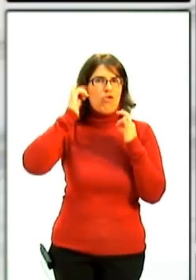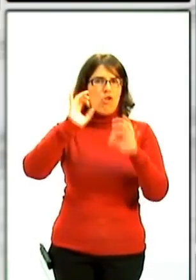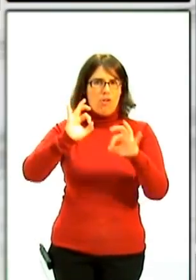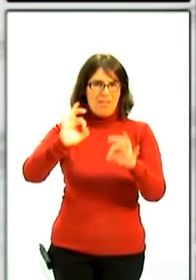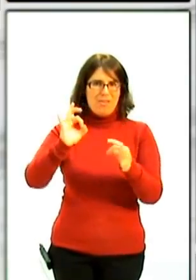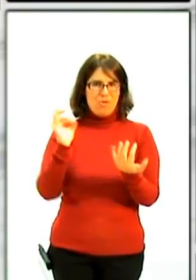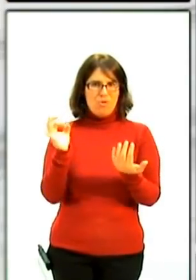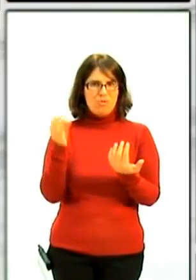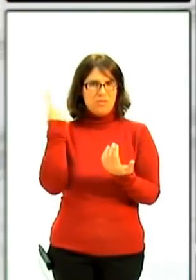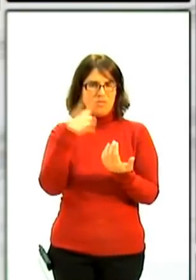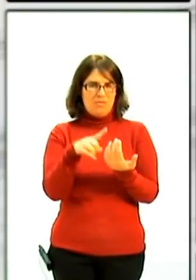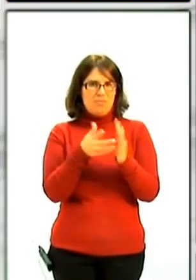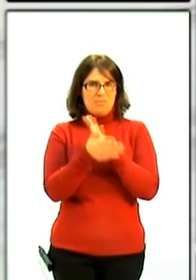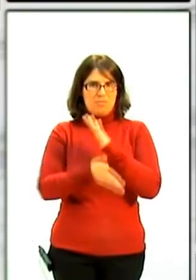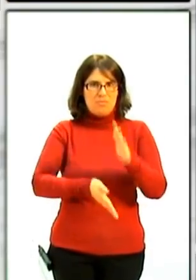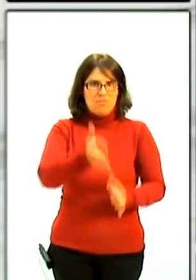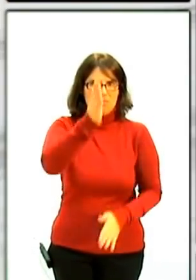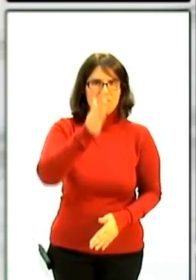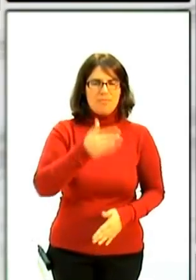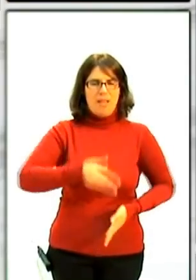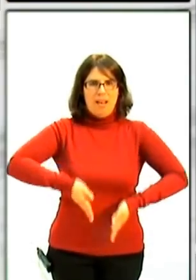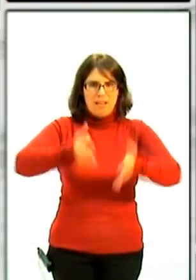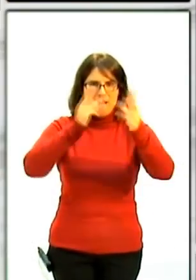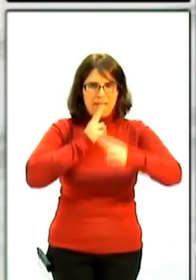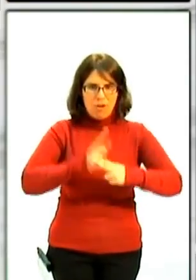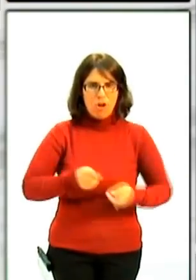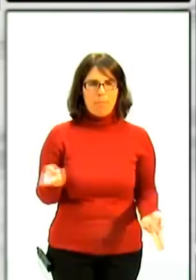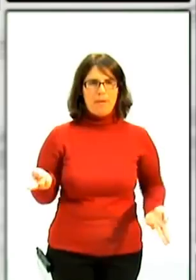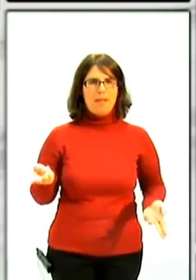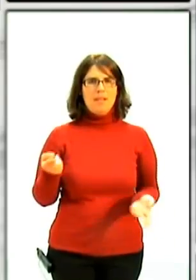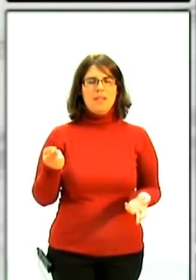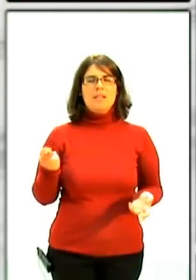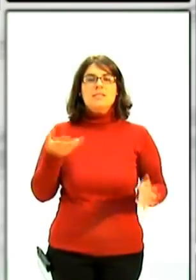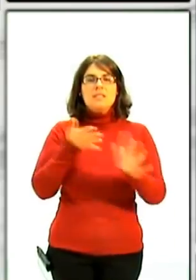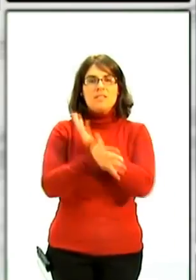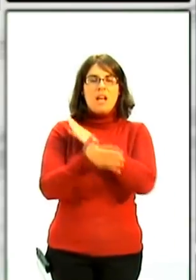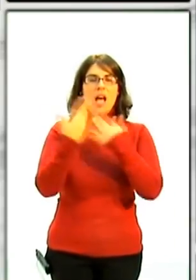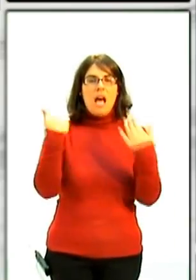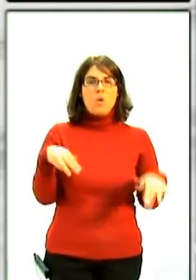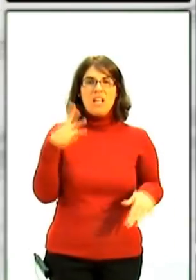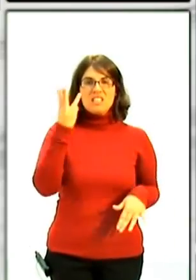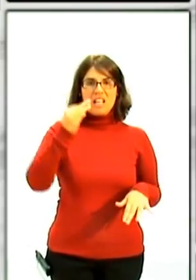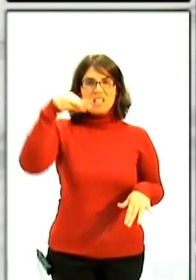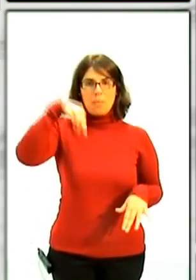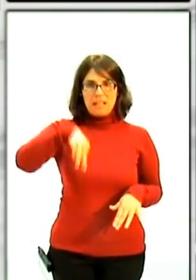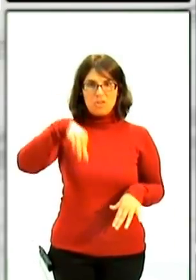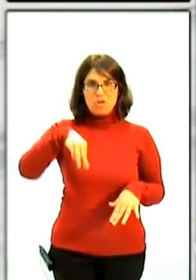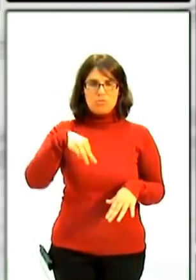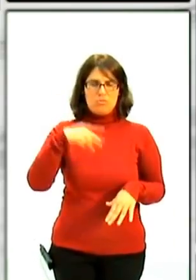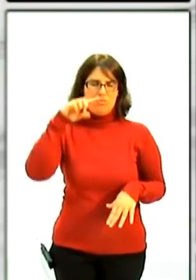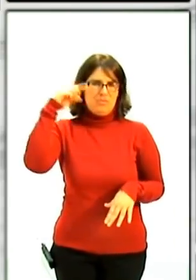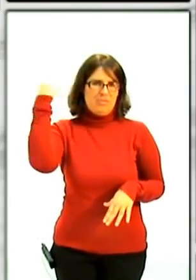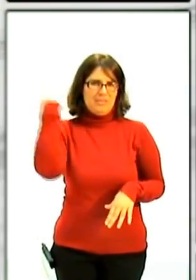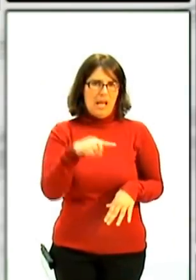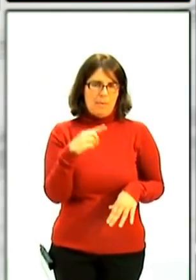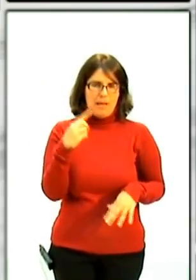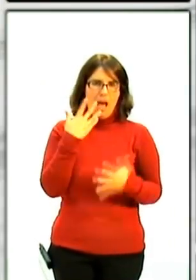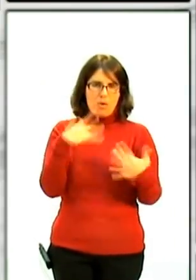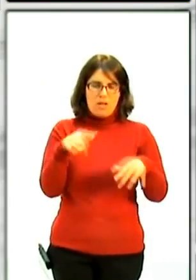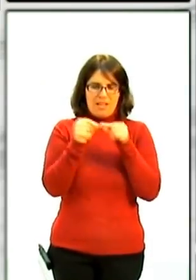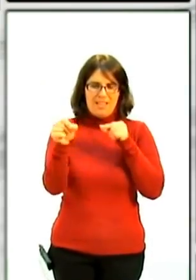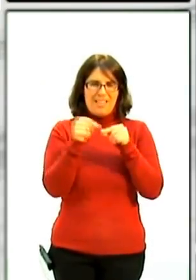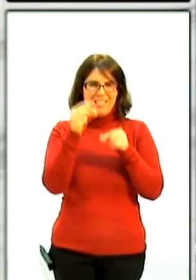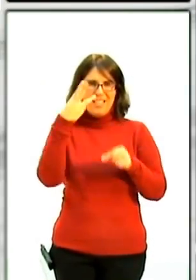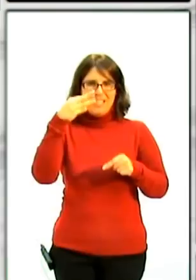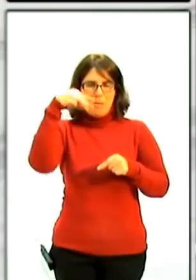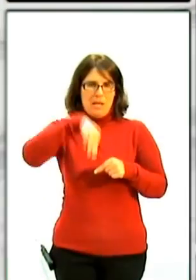pues bueno, el sentido en el que vas, la carretera en la que estás, se supone que aunque sea de 30 metros te identifica en esa carretera, pero nadie